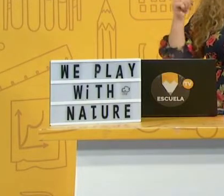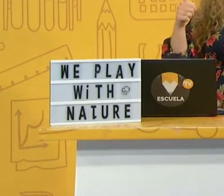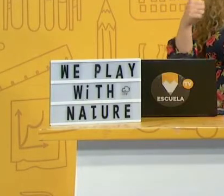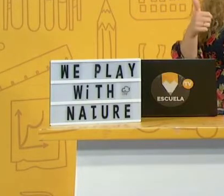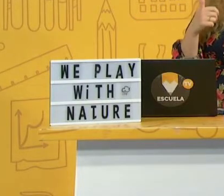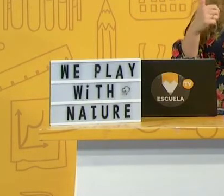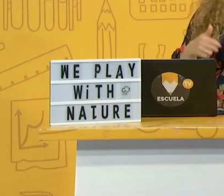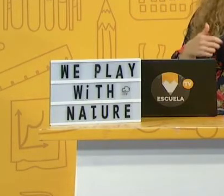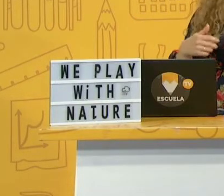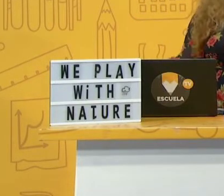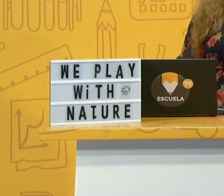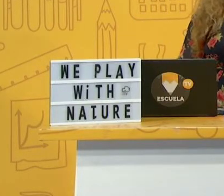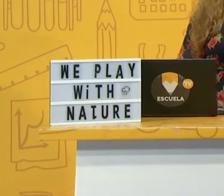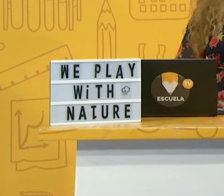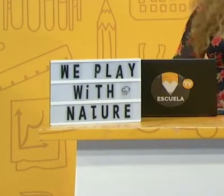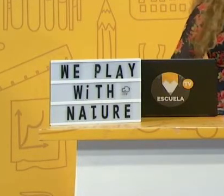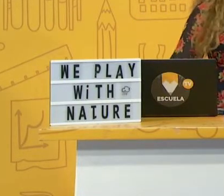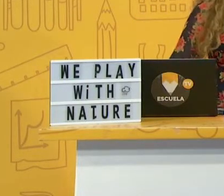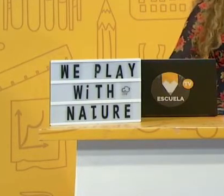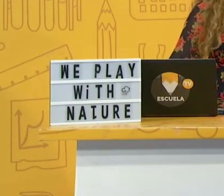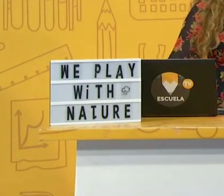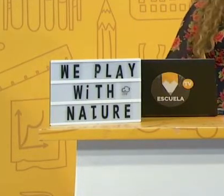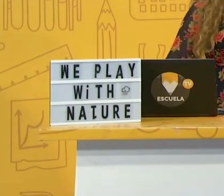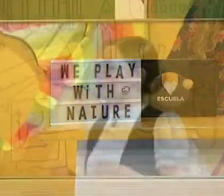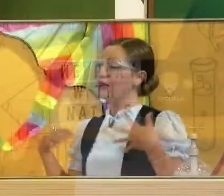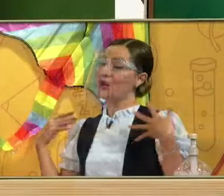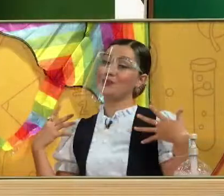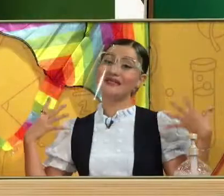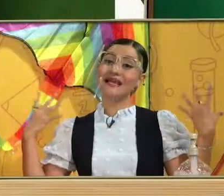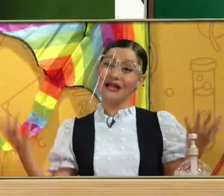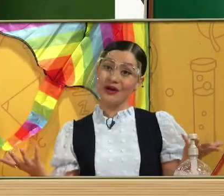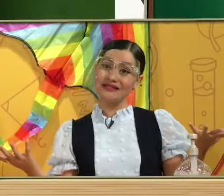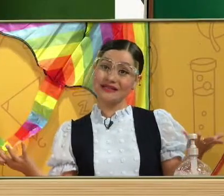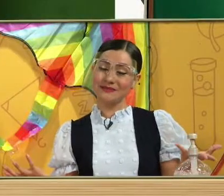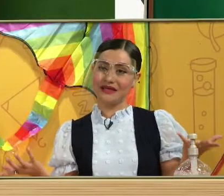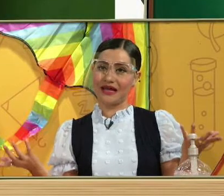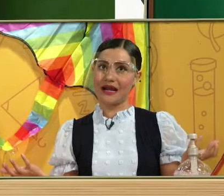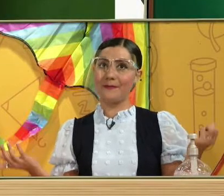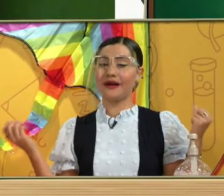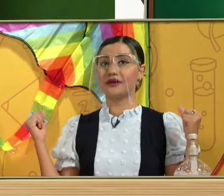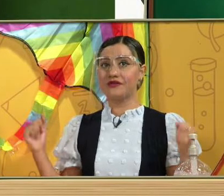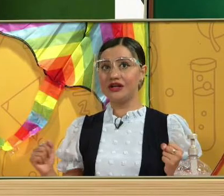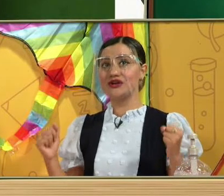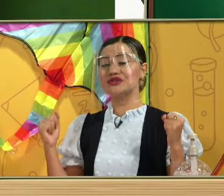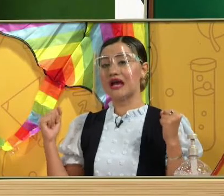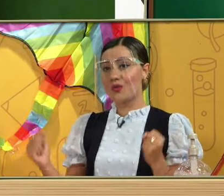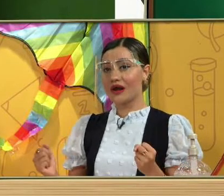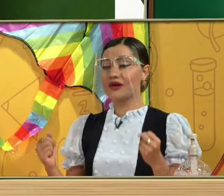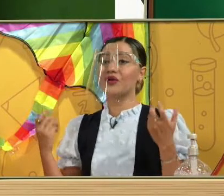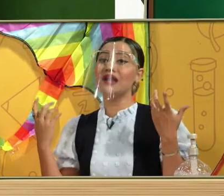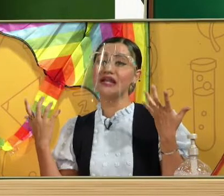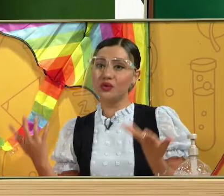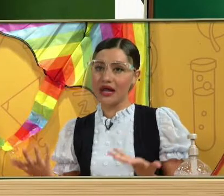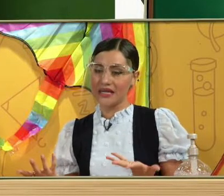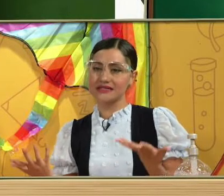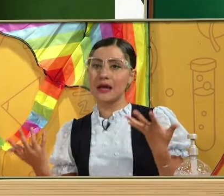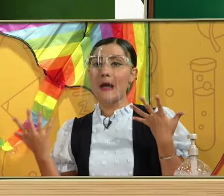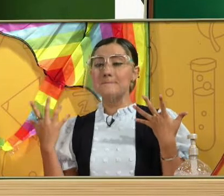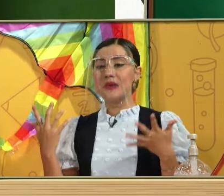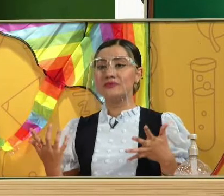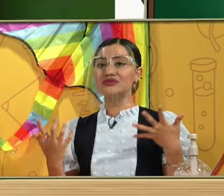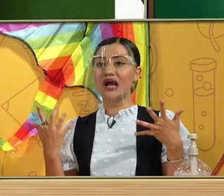We play with nature. Very good. Ok, muy bien. Bueno, pues en lengua de señas mexicana, para referirnos a jugar con la